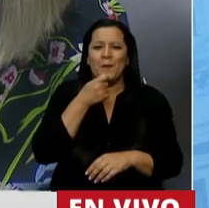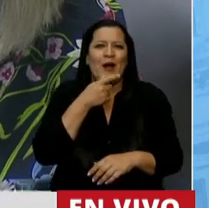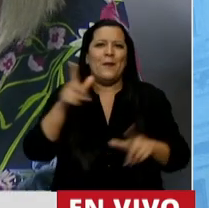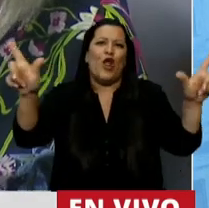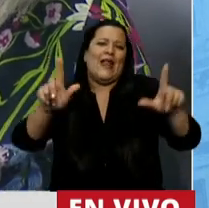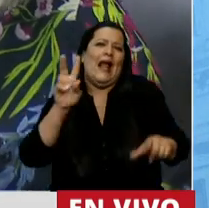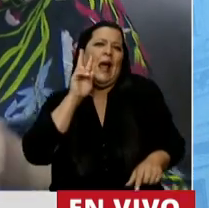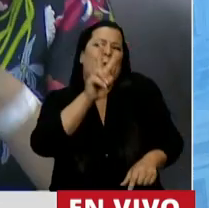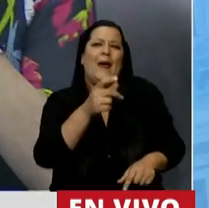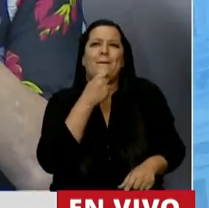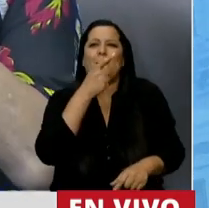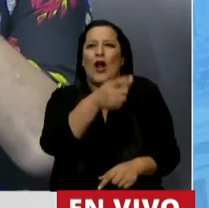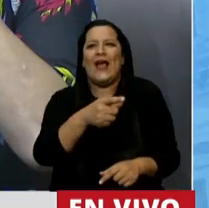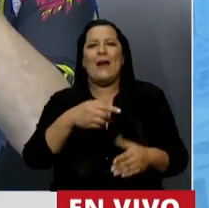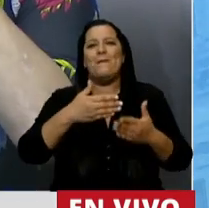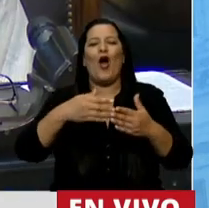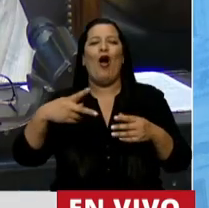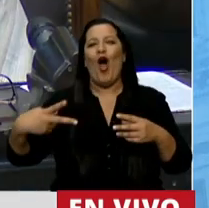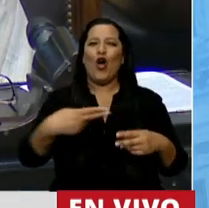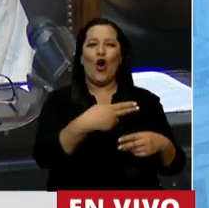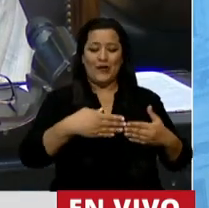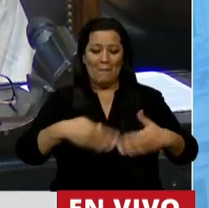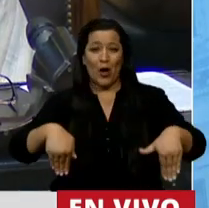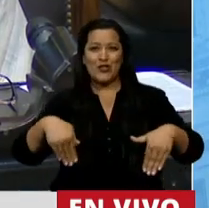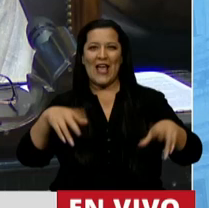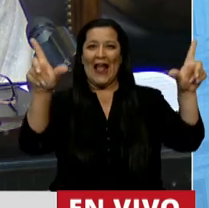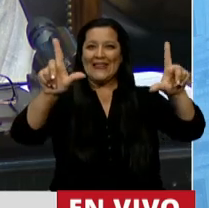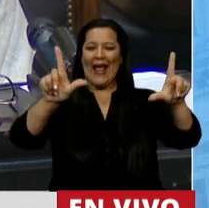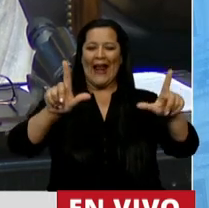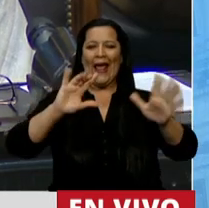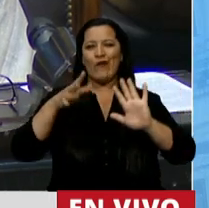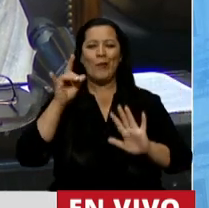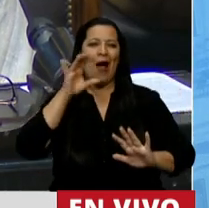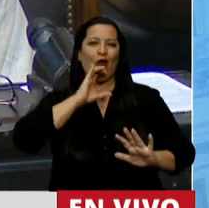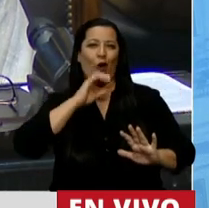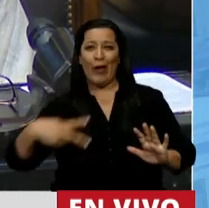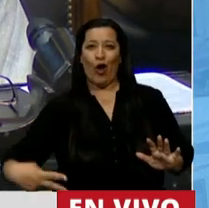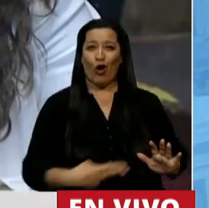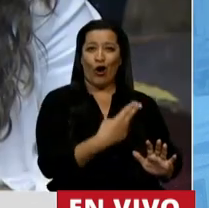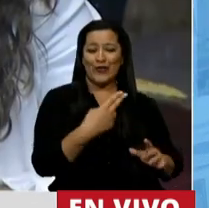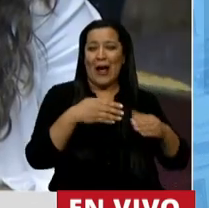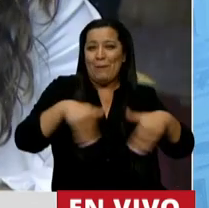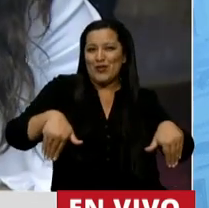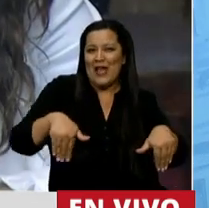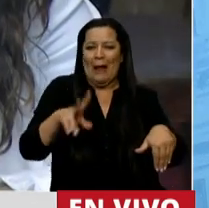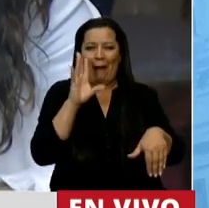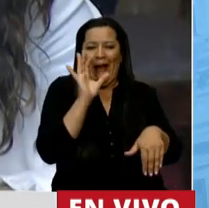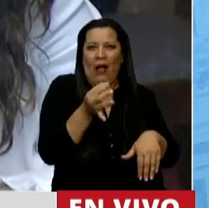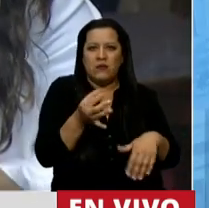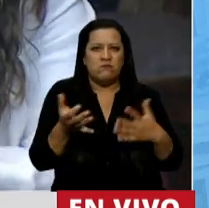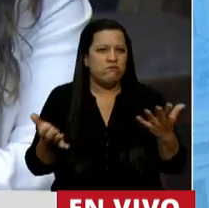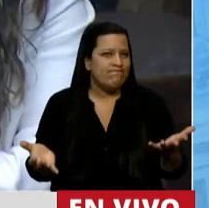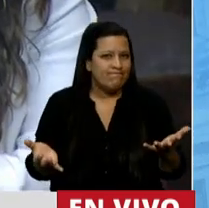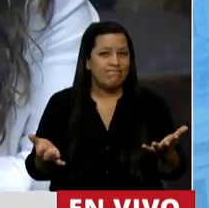la tele veíamos que alguien cortaba una pollerita a una mujer. Soy de esa generación, de ese hombre, que